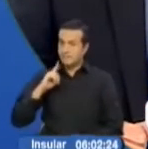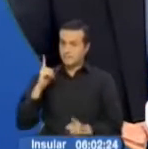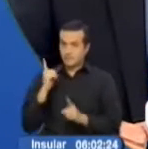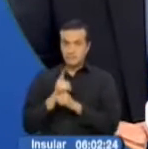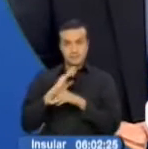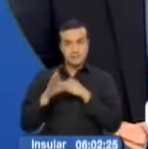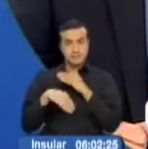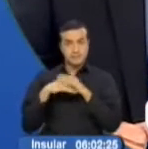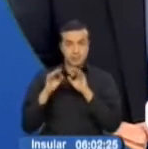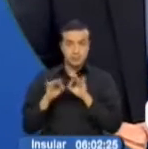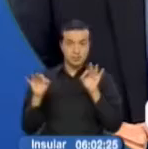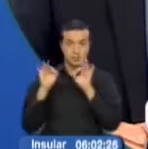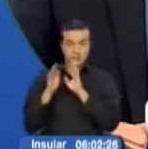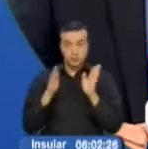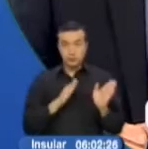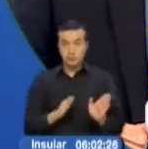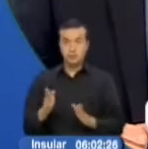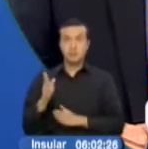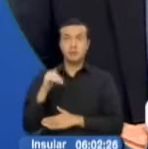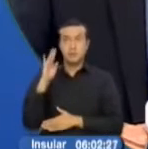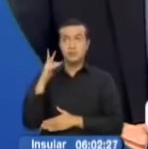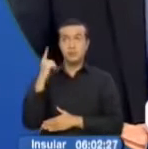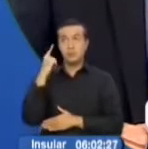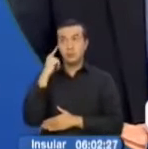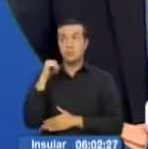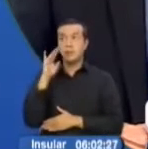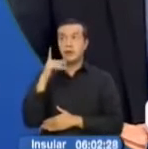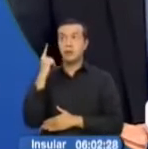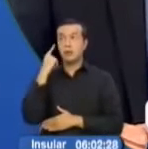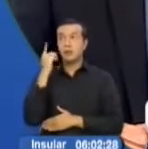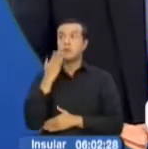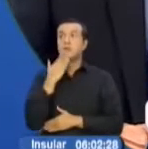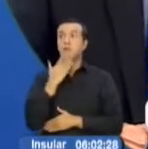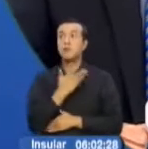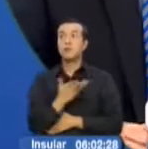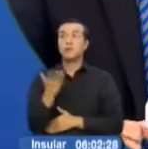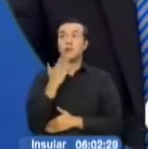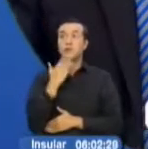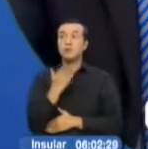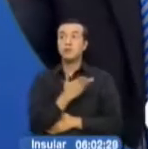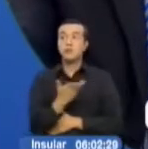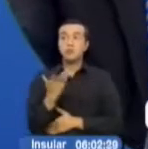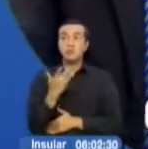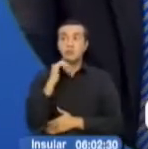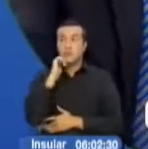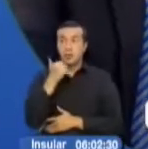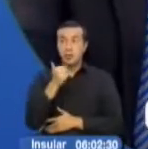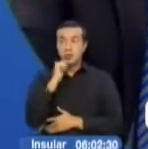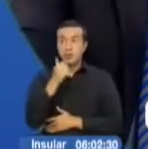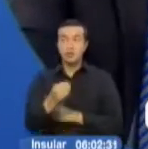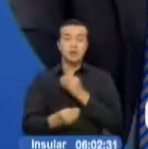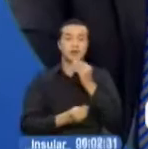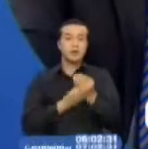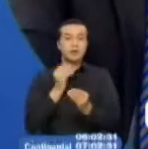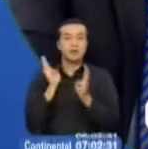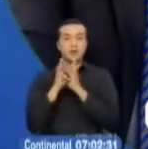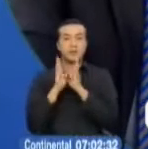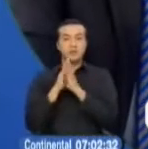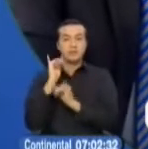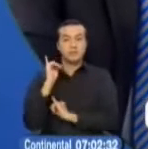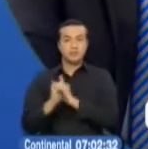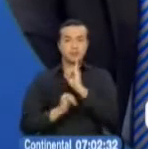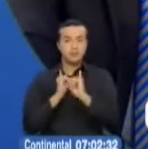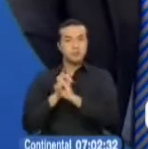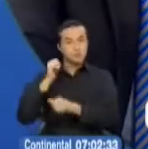son actores importantes y la academia más que todo, y en ese sentido está considerado. El día de mañana tenemos un evento